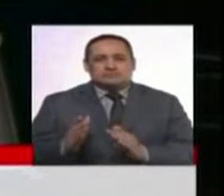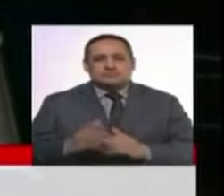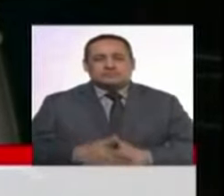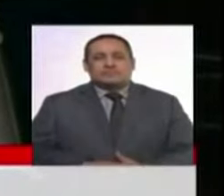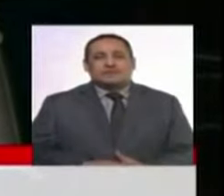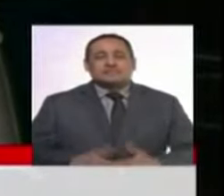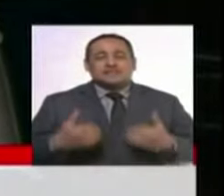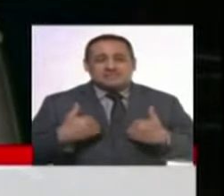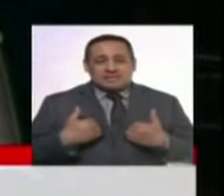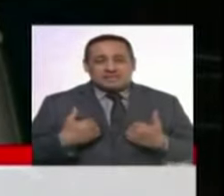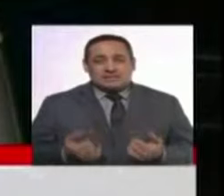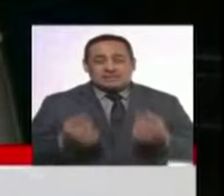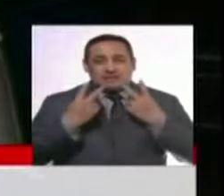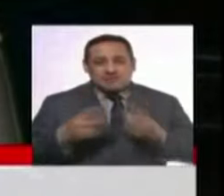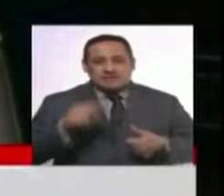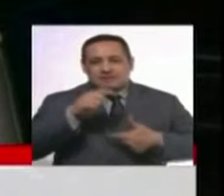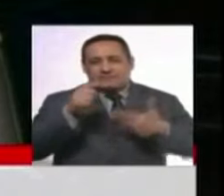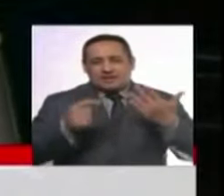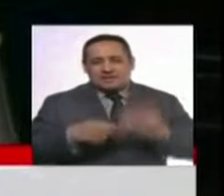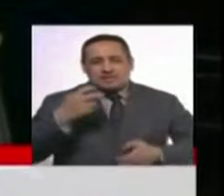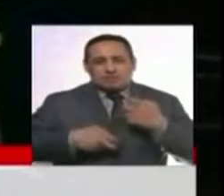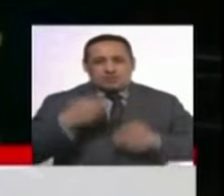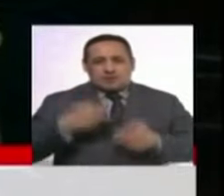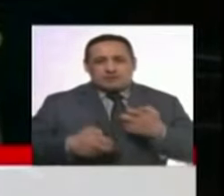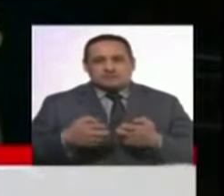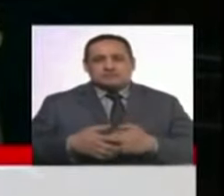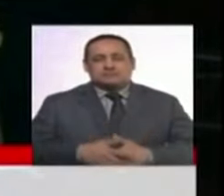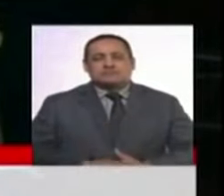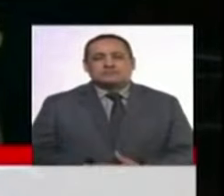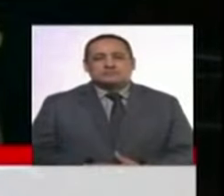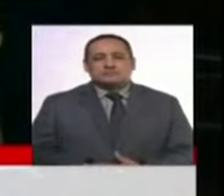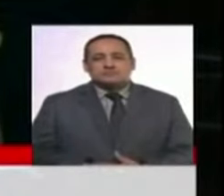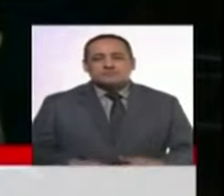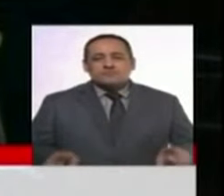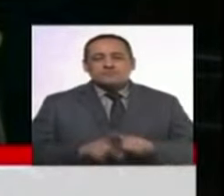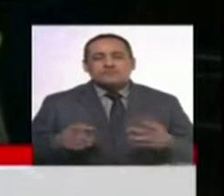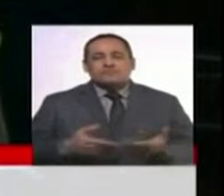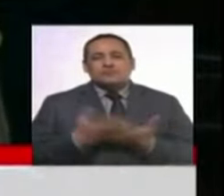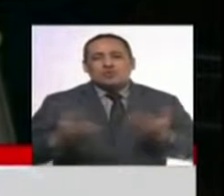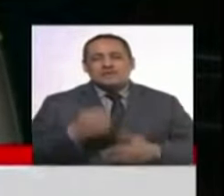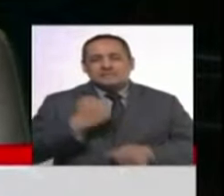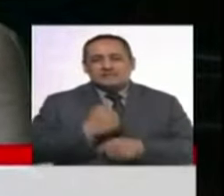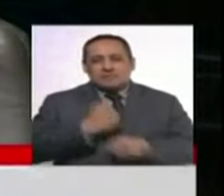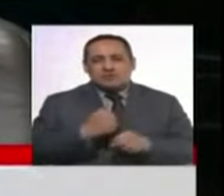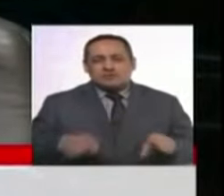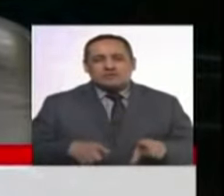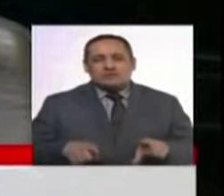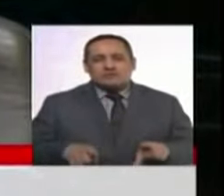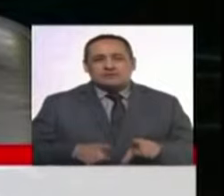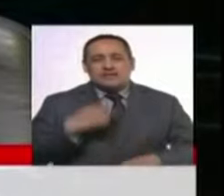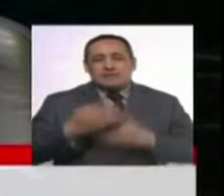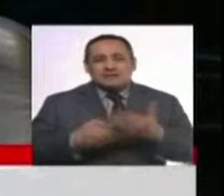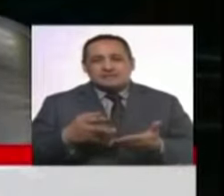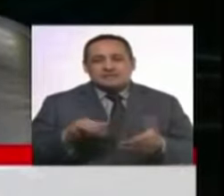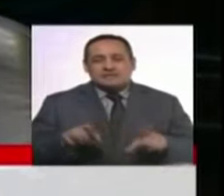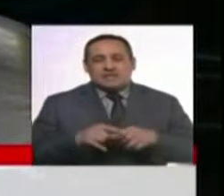se tiene n problemas en el sector Cuál es la tarea y la labor